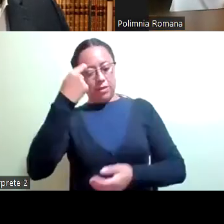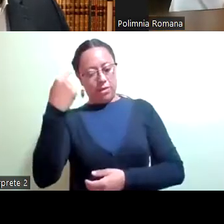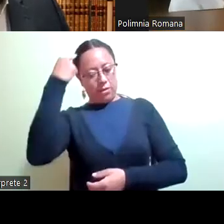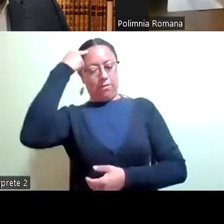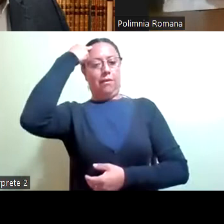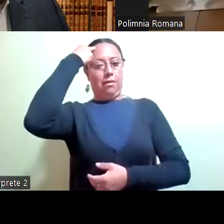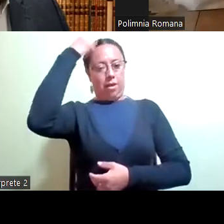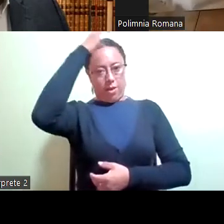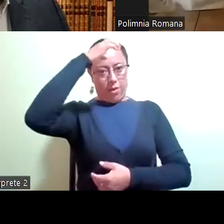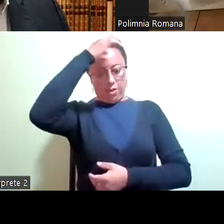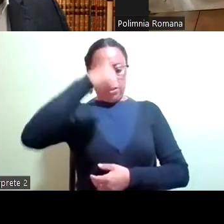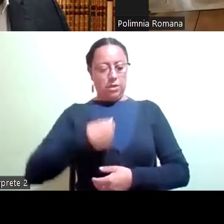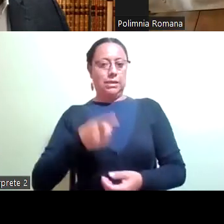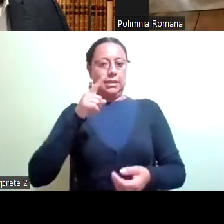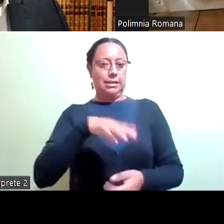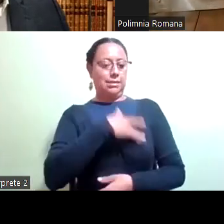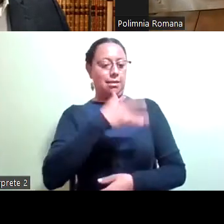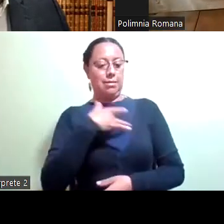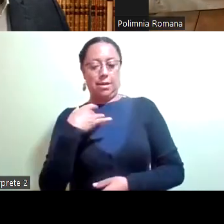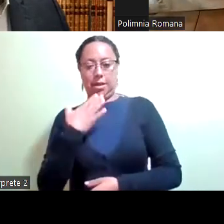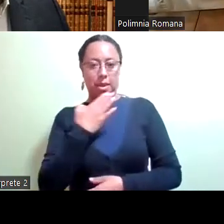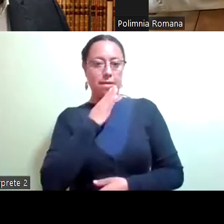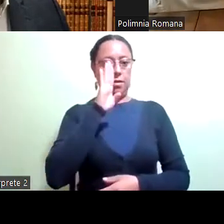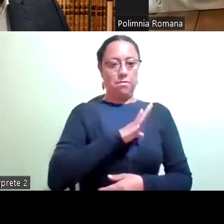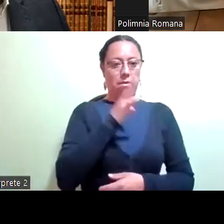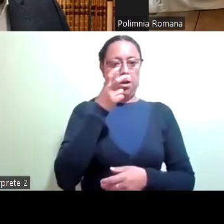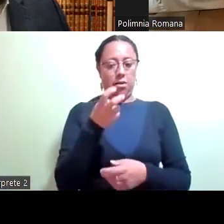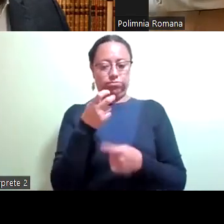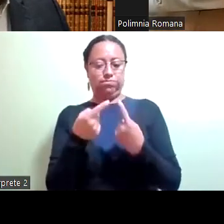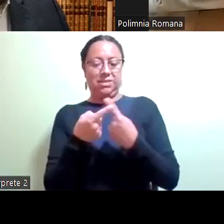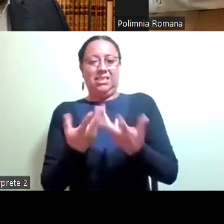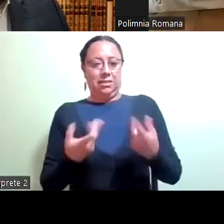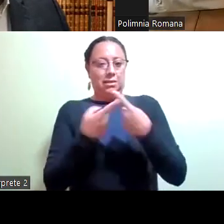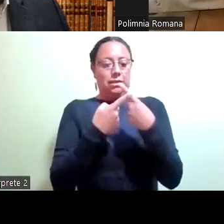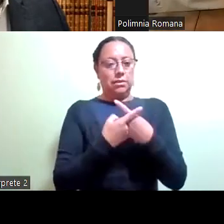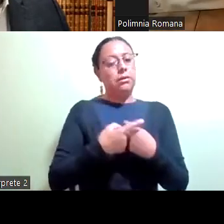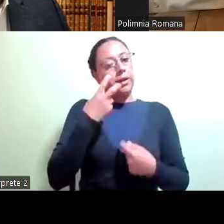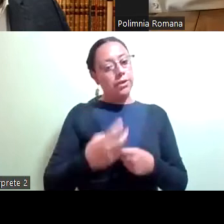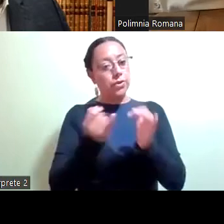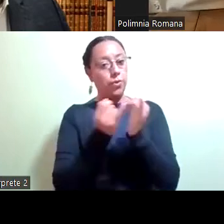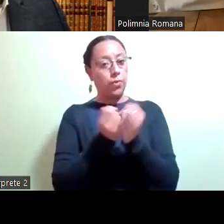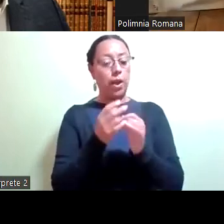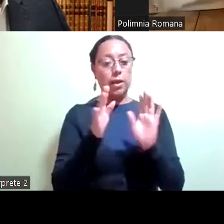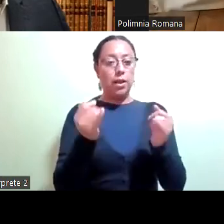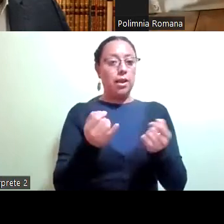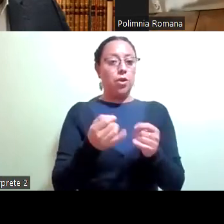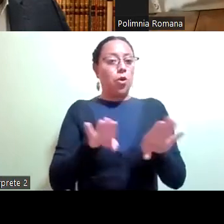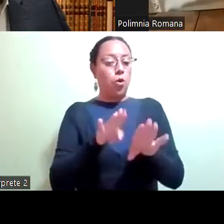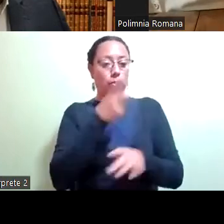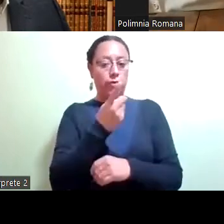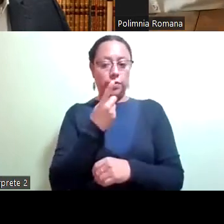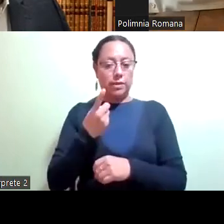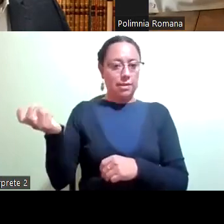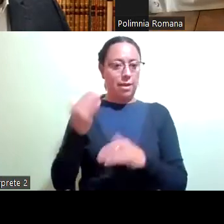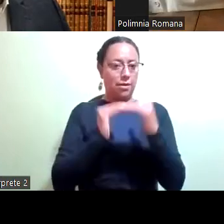bien se puede hacer como lo ordena la Suprema Corte, atendiendo algunos puntos que me parece el diputado